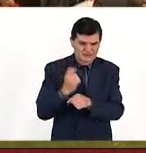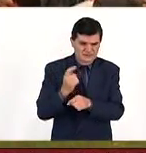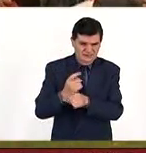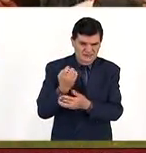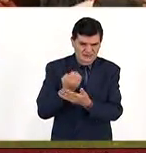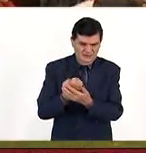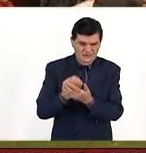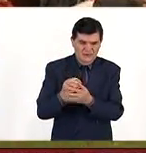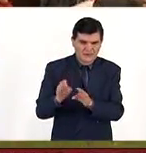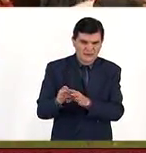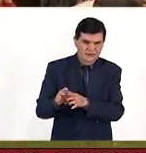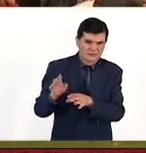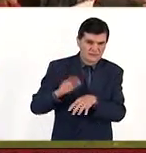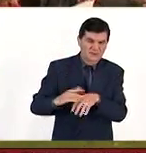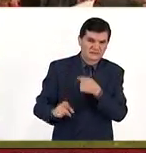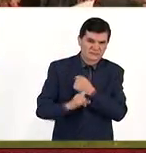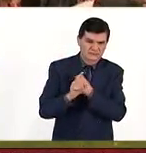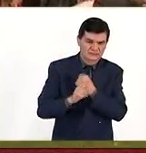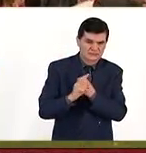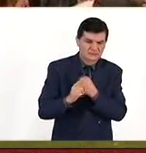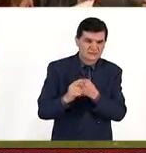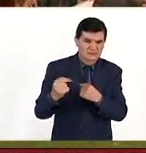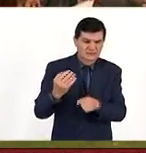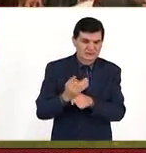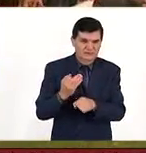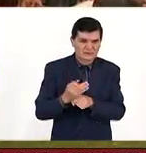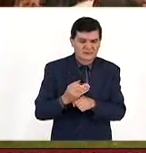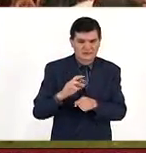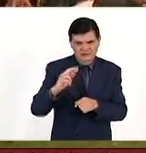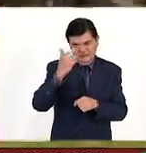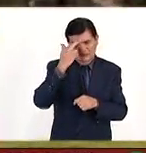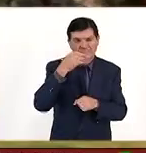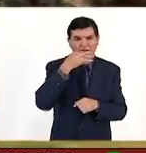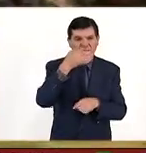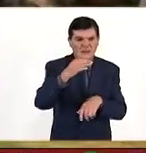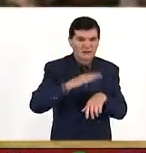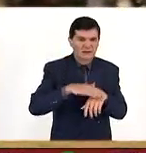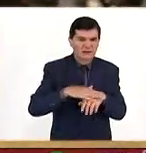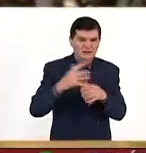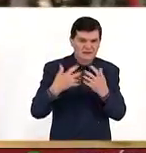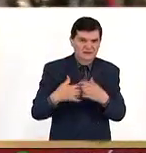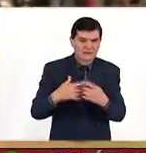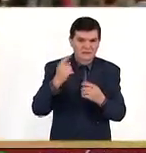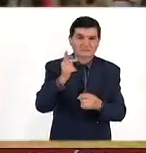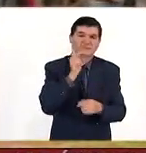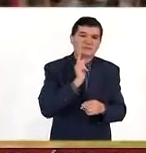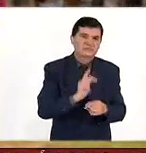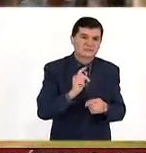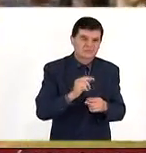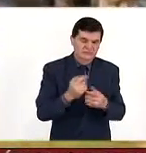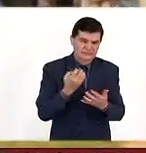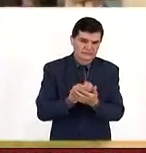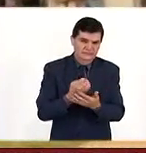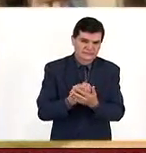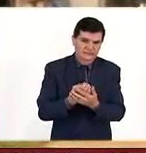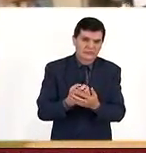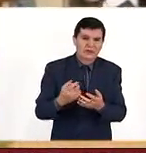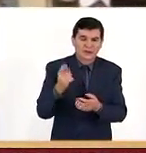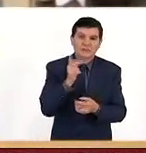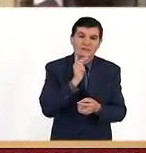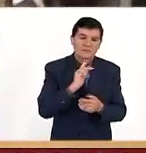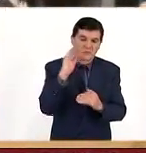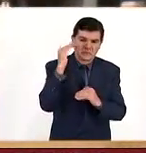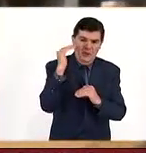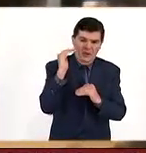económico que jala tiene problemas actualmente hay que recordar que su motor es el petróleo gran parte de su economía y el